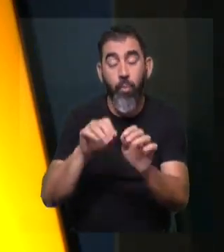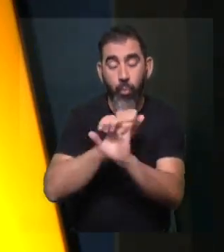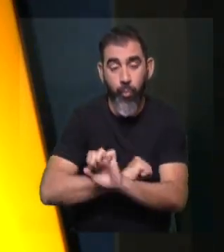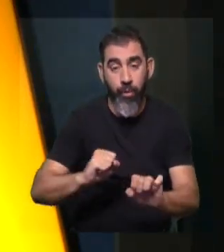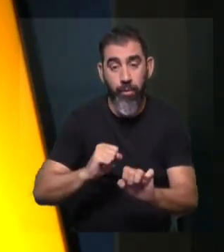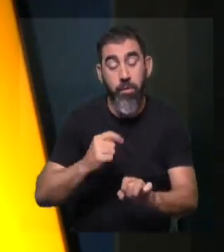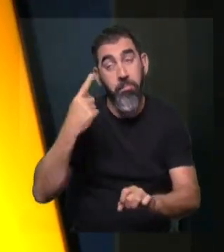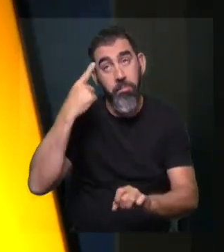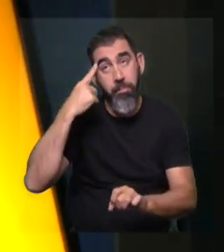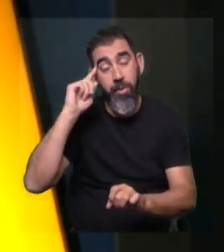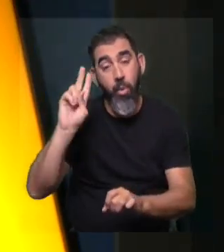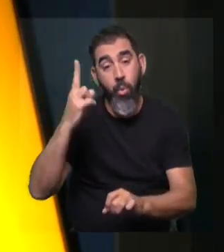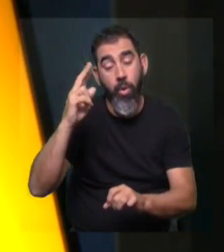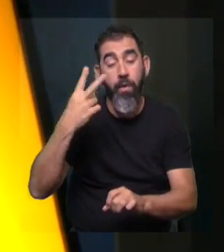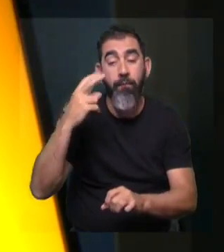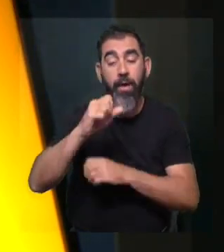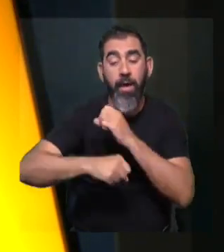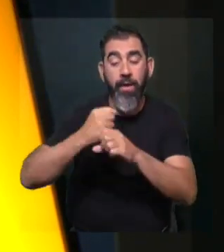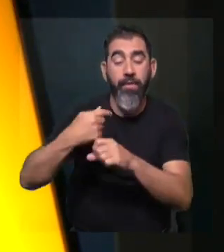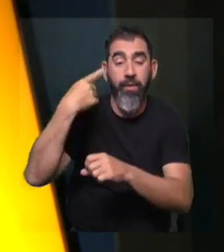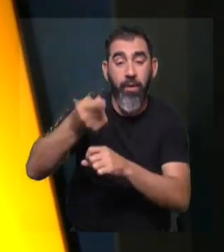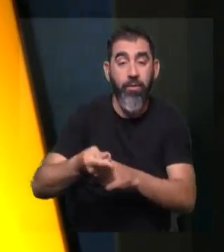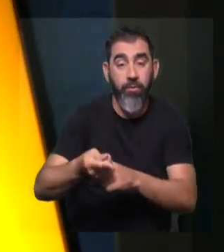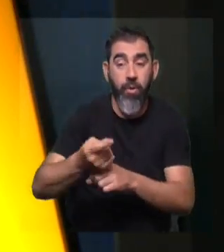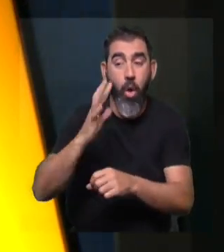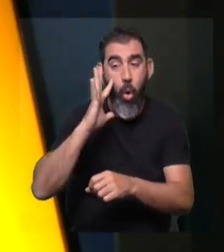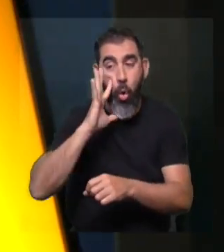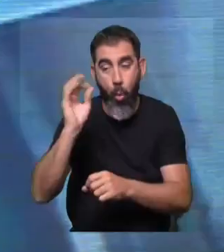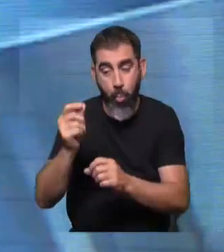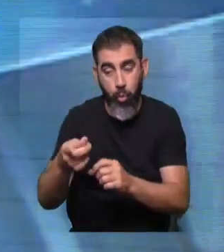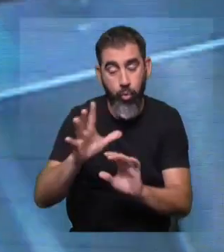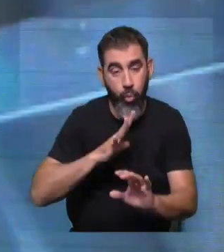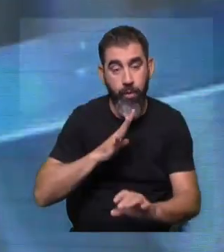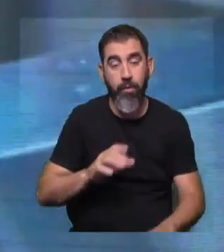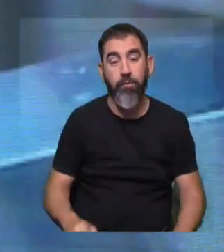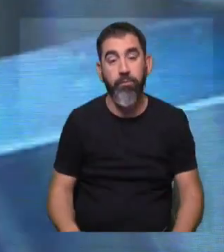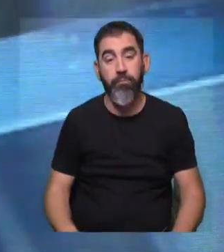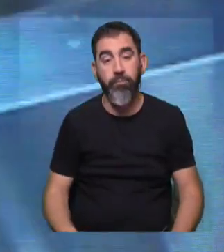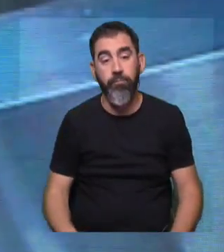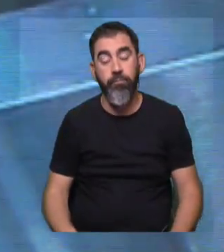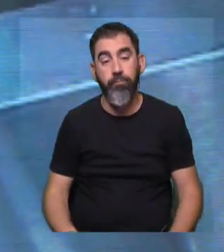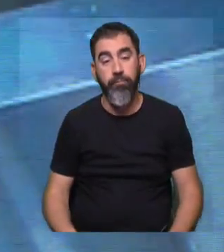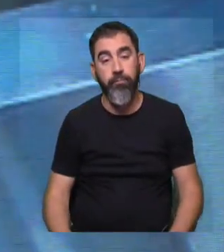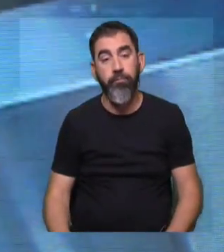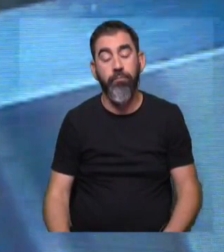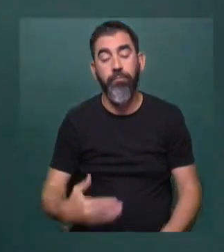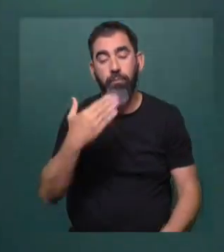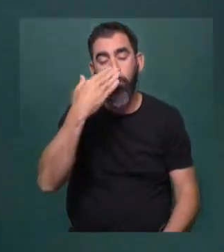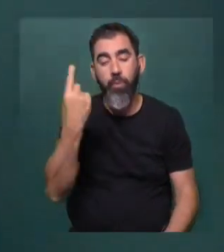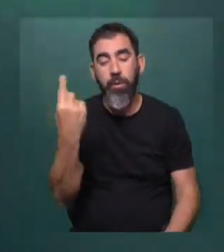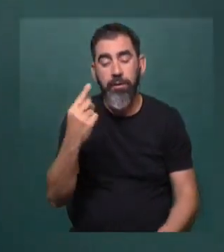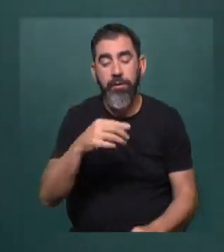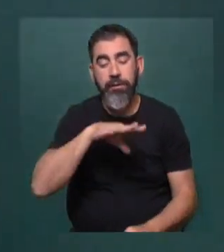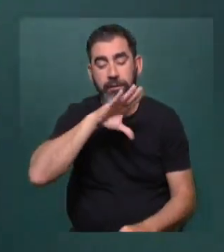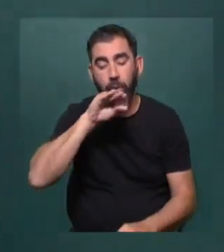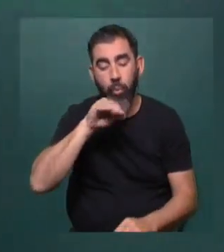decimos, pensando el Uruguay de acá a 20 años, esta es un área de oportunidad. Alejandro, en el último segundo de charla, porque después te tengo que pedir